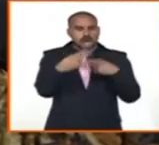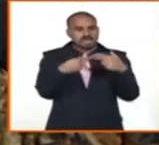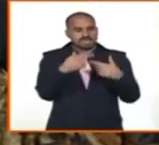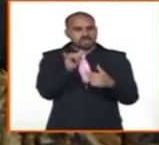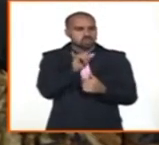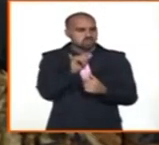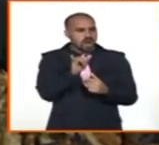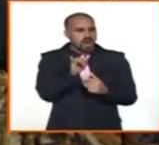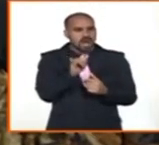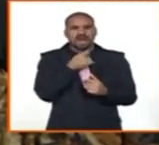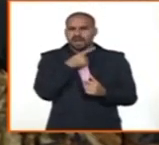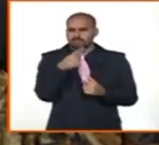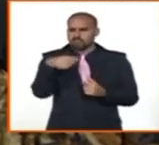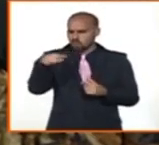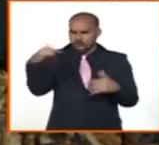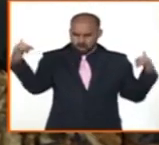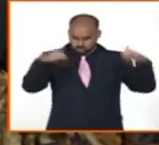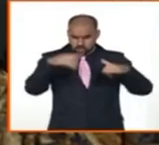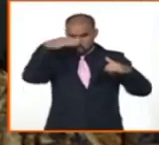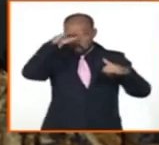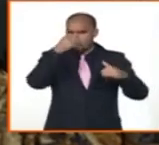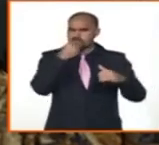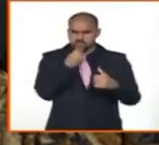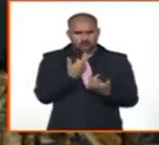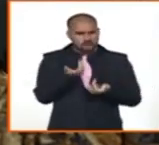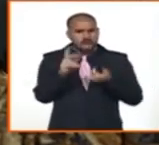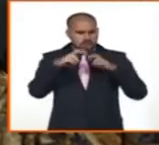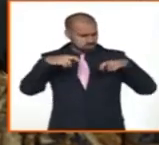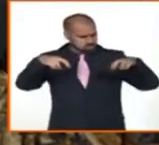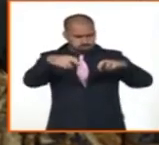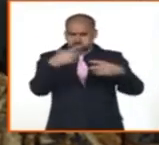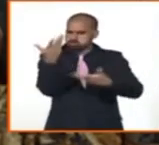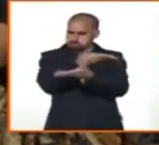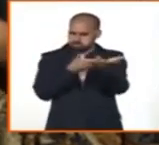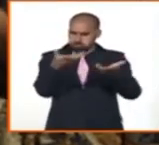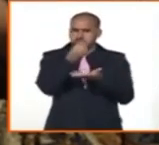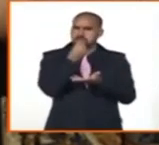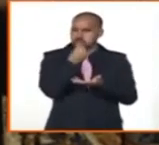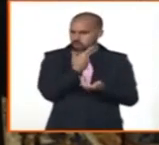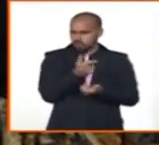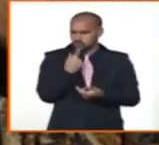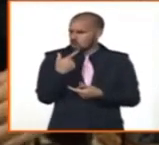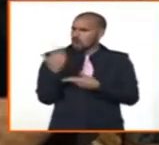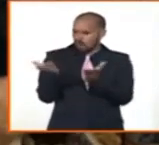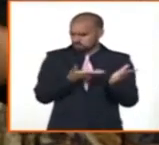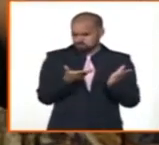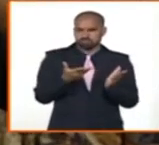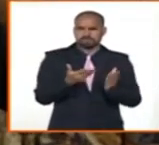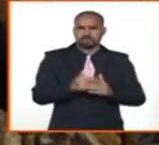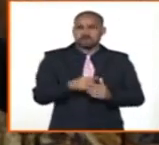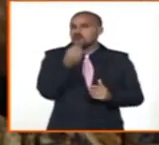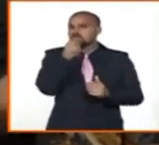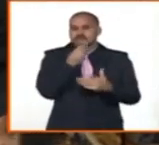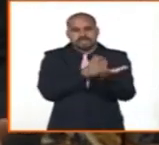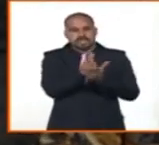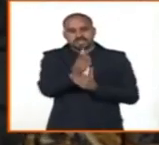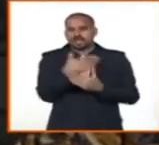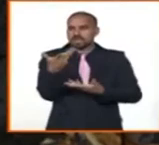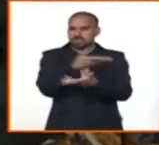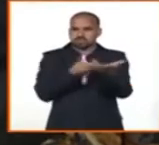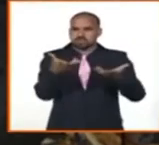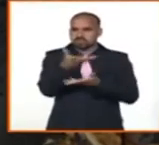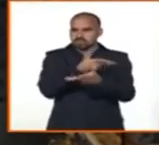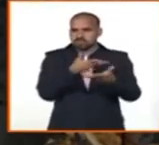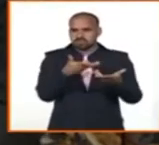vez que ustedes puedan venir a Cuba, estaremos prestos para recibirlo, poder seguir intercambiando. Yo creo que no se puede agotar